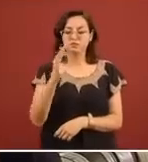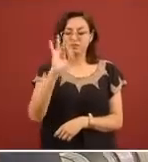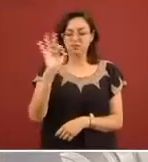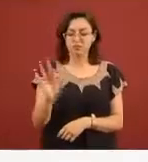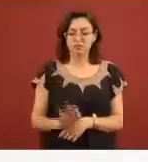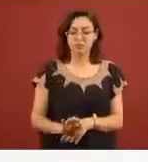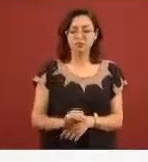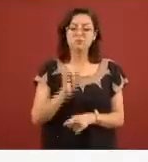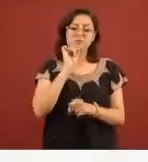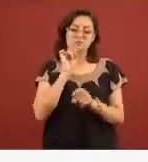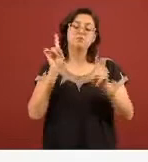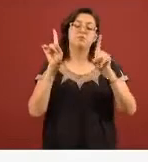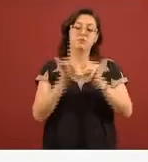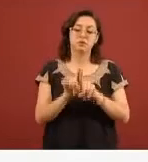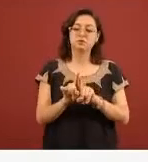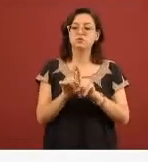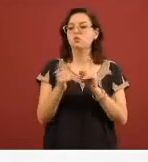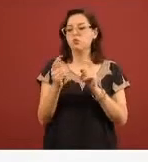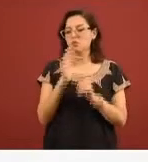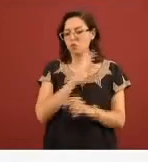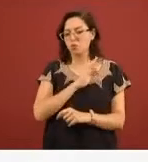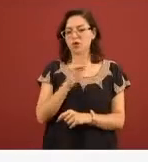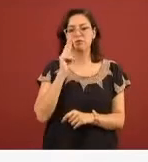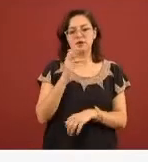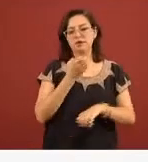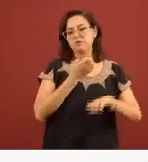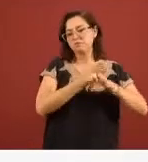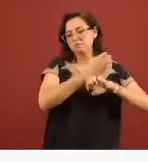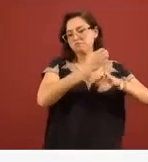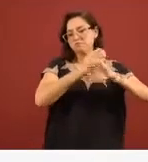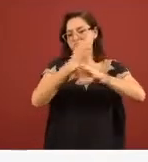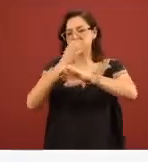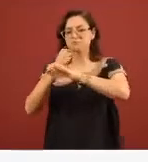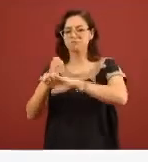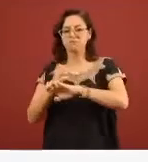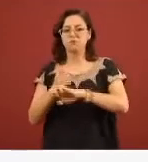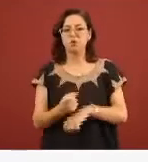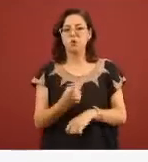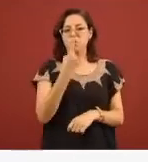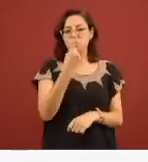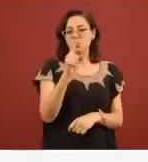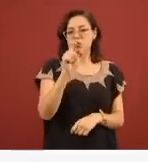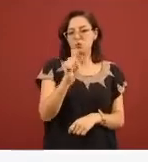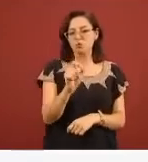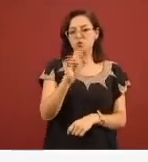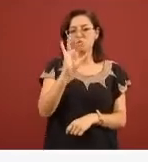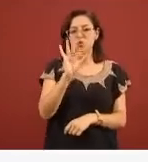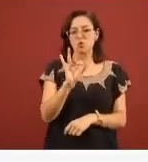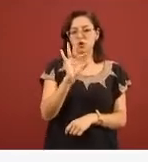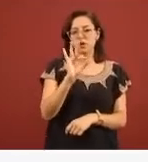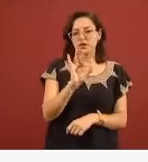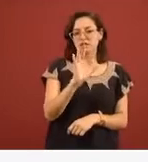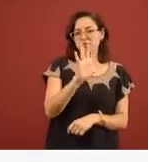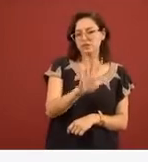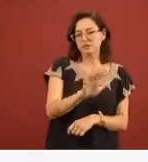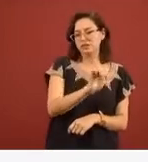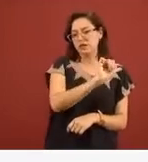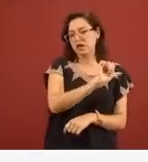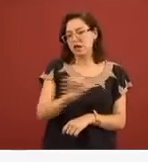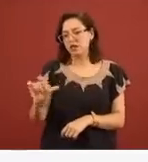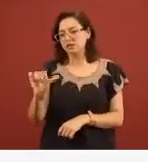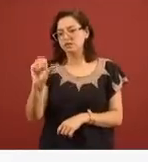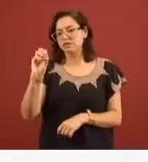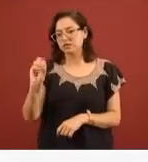y también nuestra distribución nuevamente de entidades federativas, que va desde un 1.45 hasta un